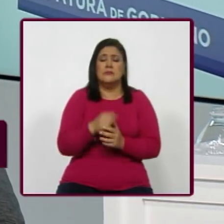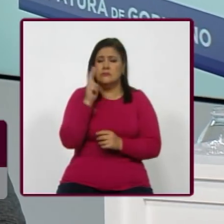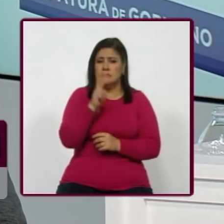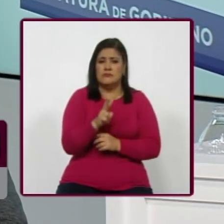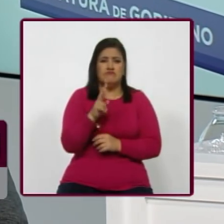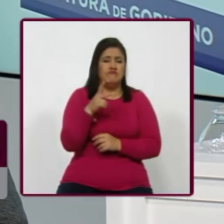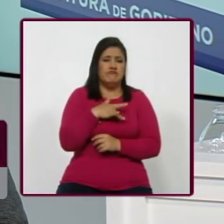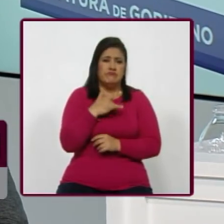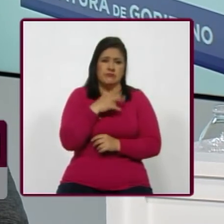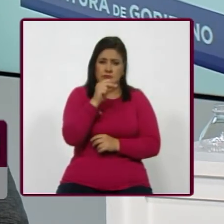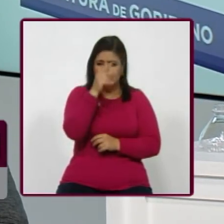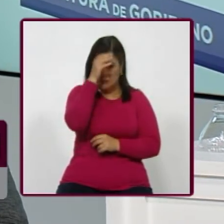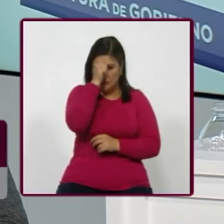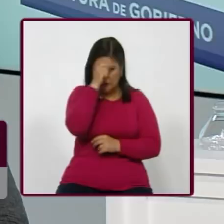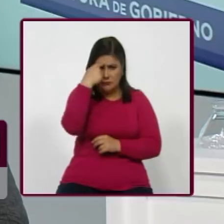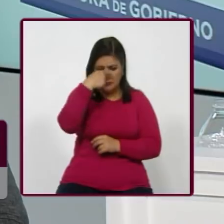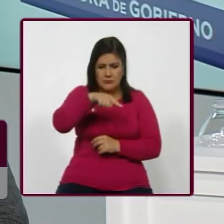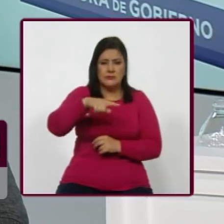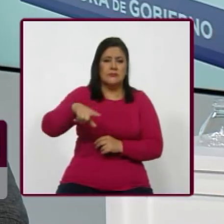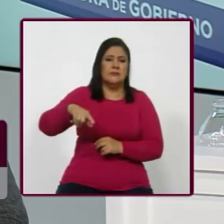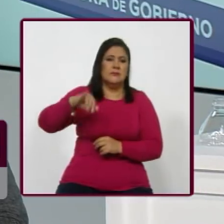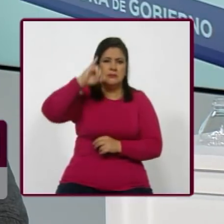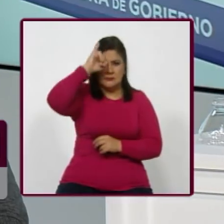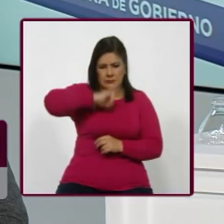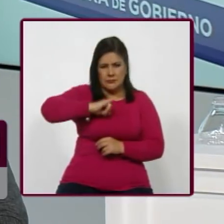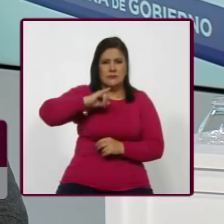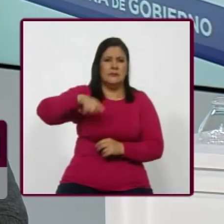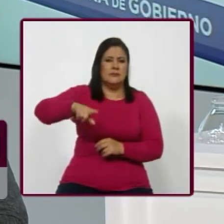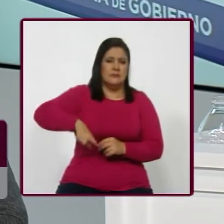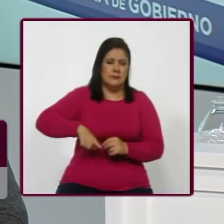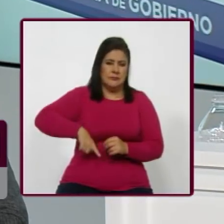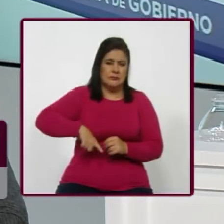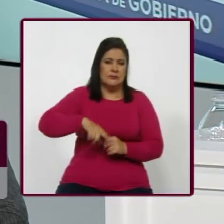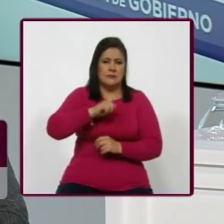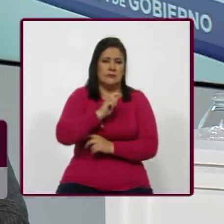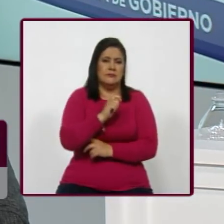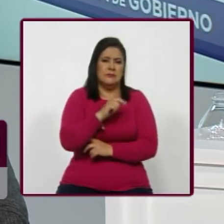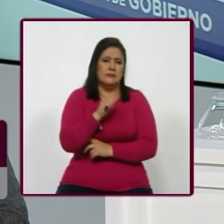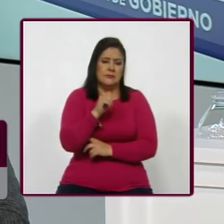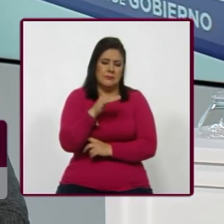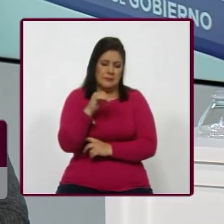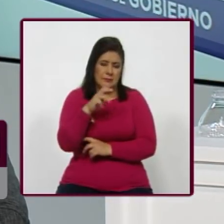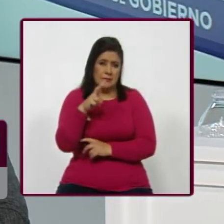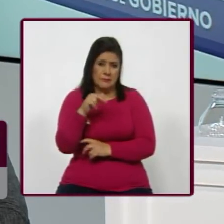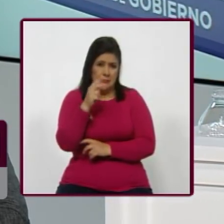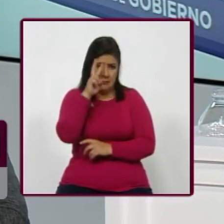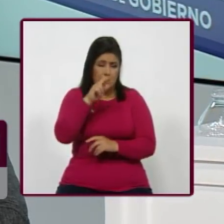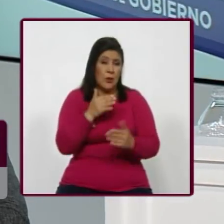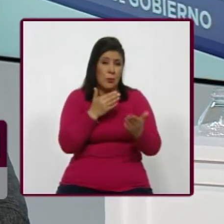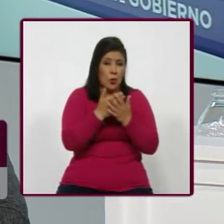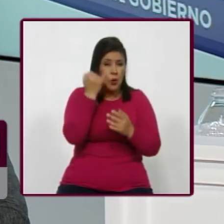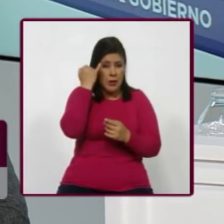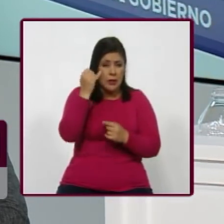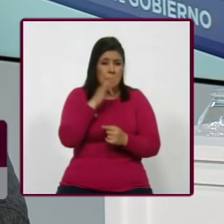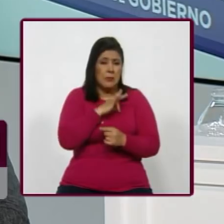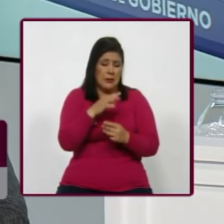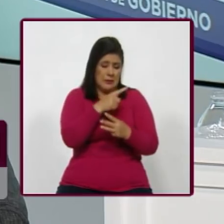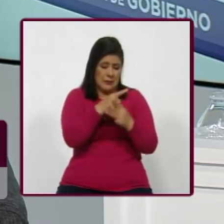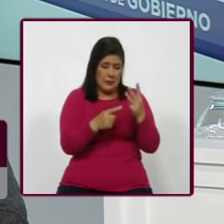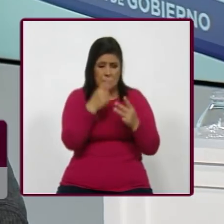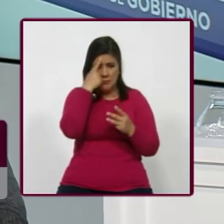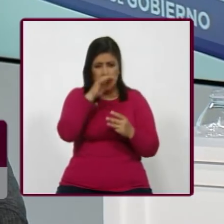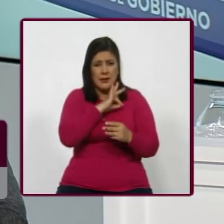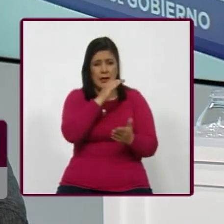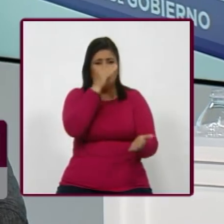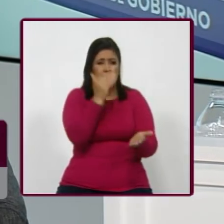jefe de gobierno, fiscal carnal, José Ramón Amieva, se atreva a proponer una terna a modo para que